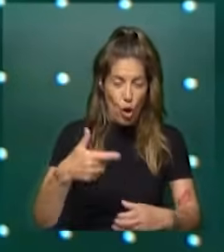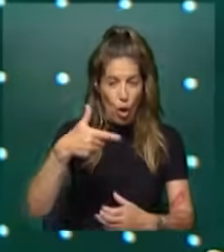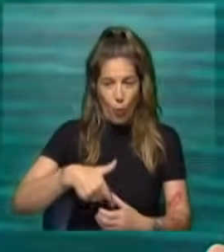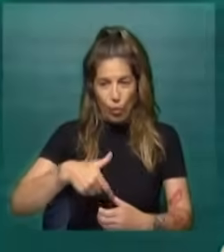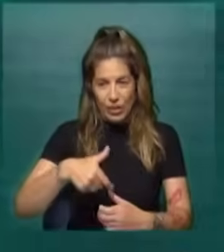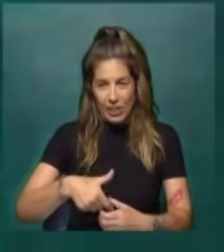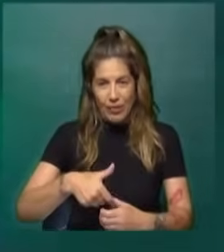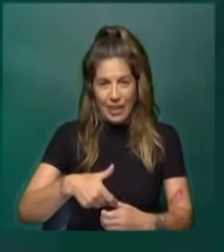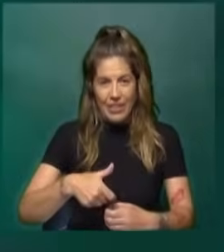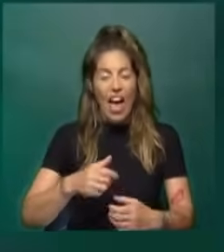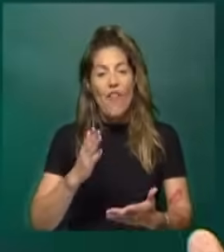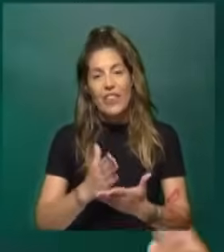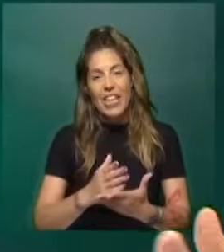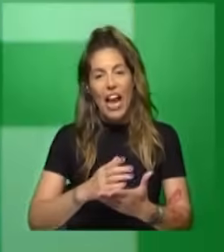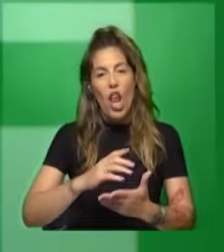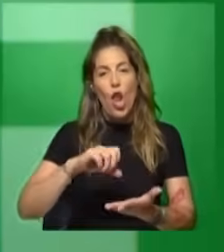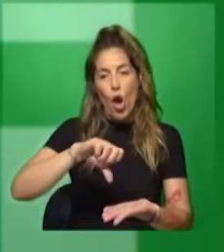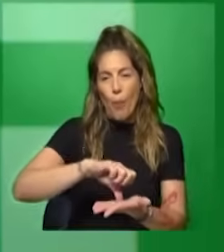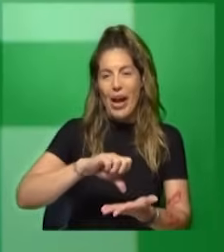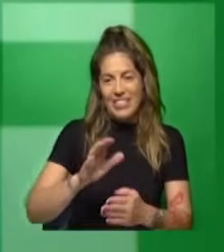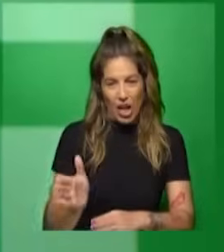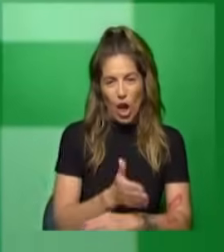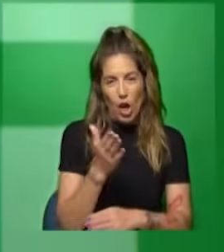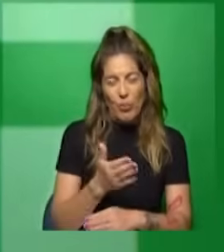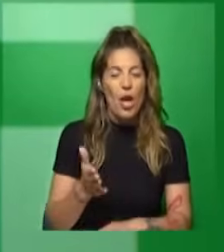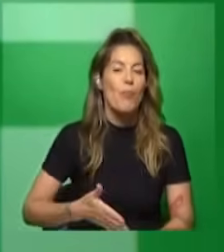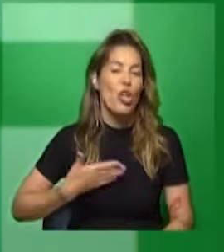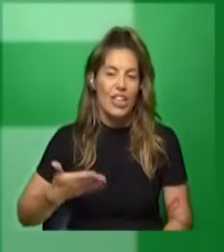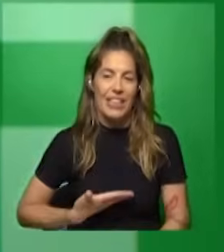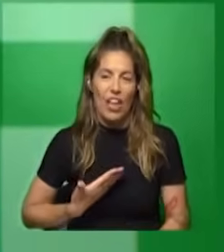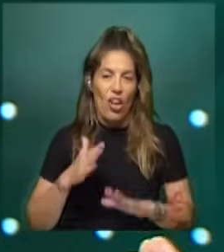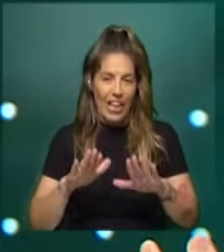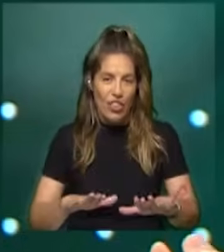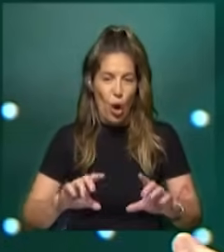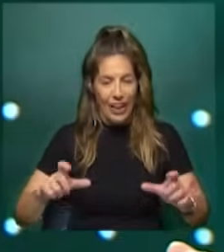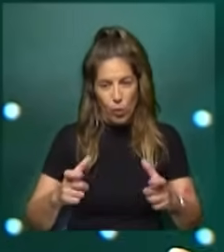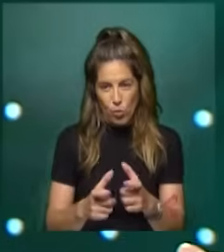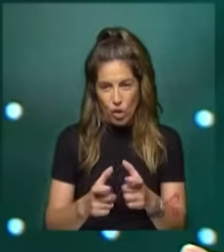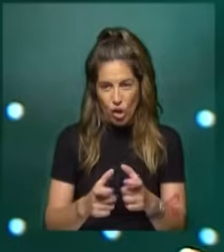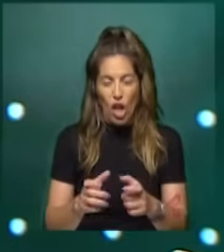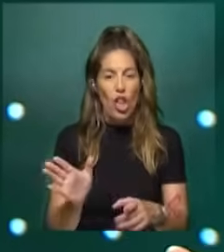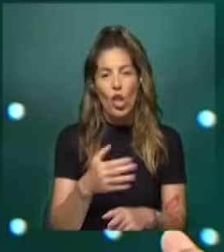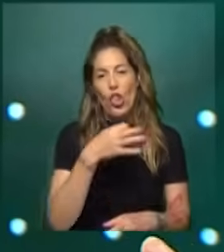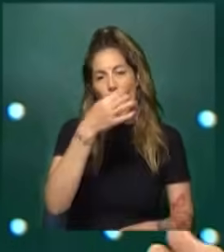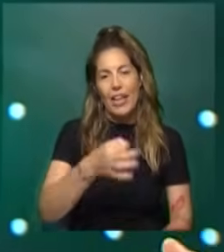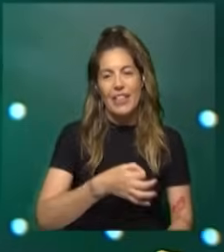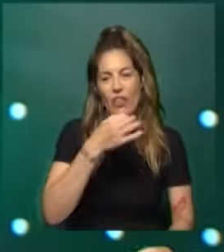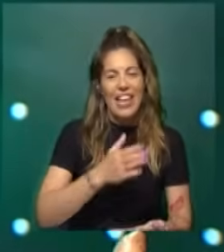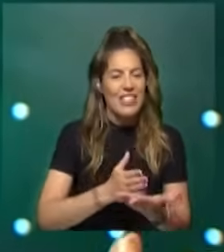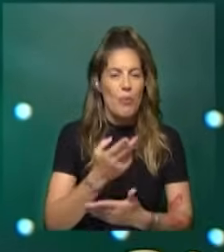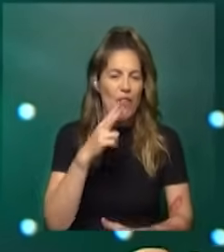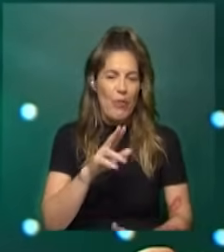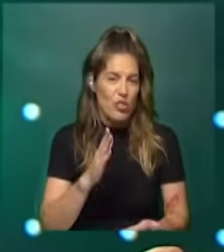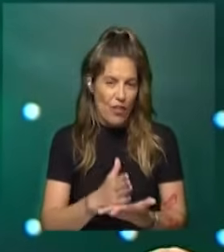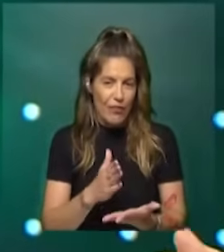combustibles fósiles. Al final los países que los producen protestaron y quedó en una reducción. Bueno, toda esta retórica que siempre vemos al